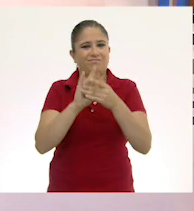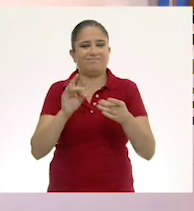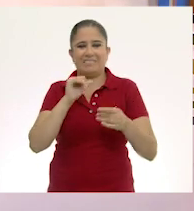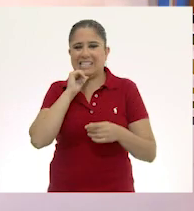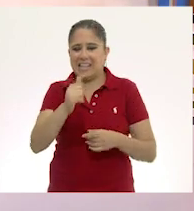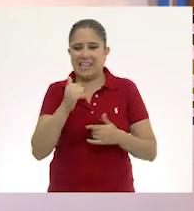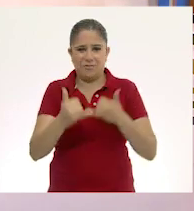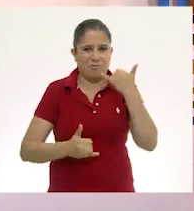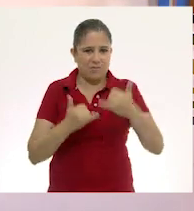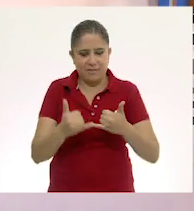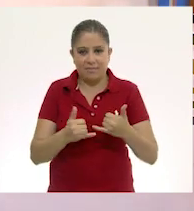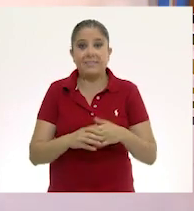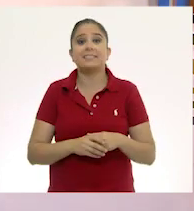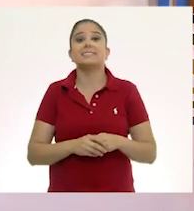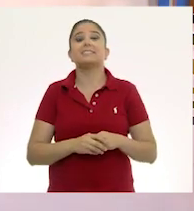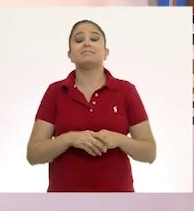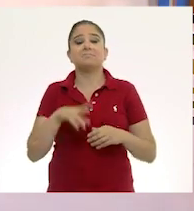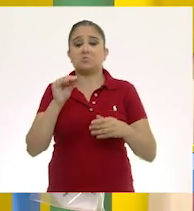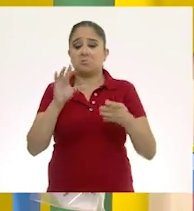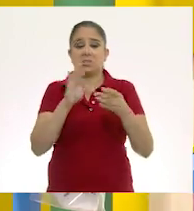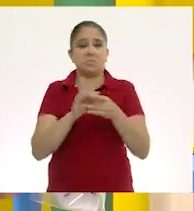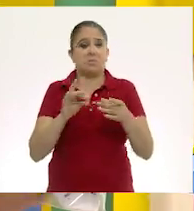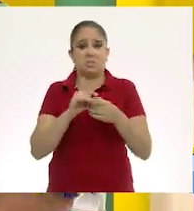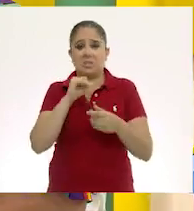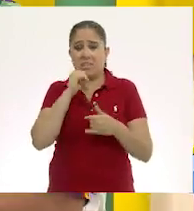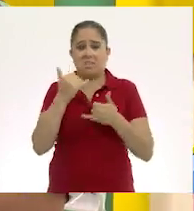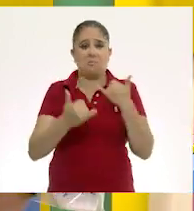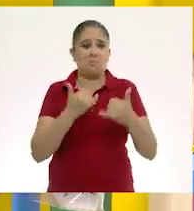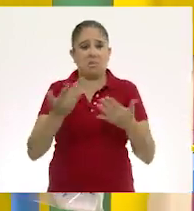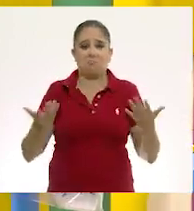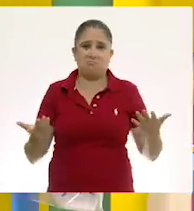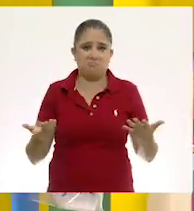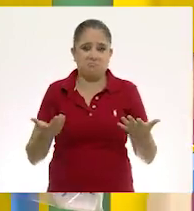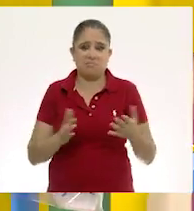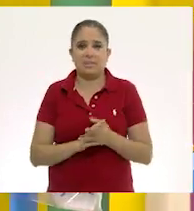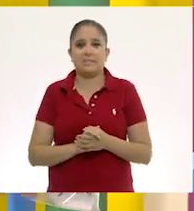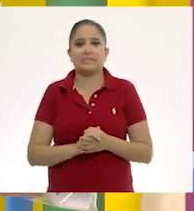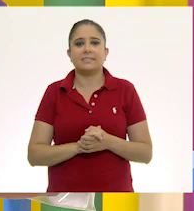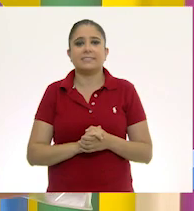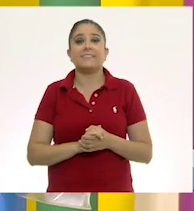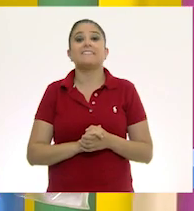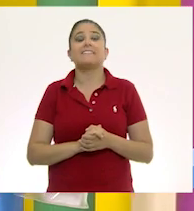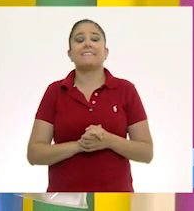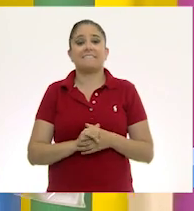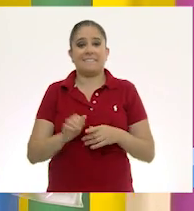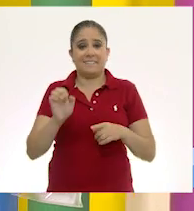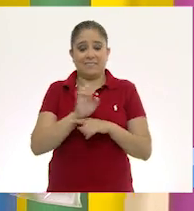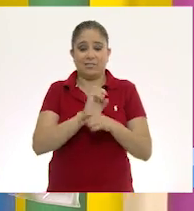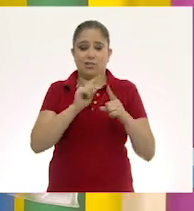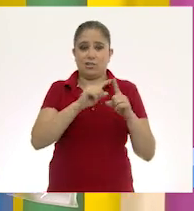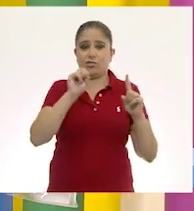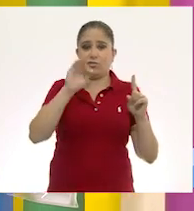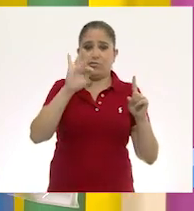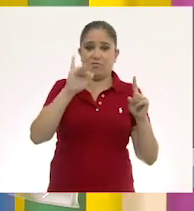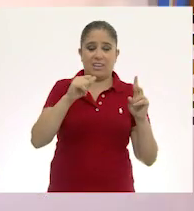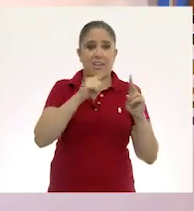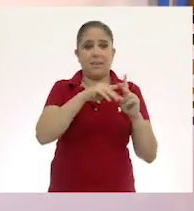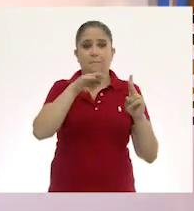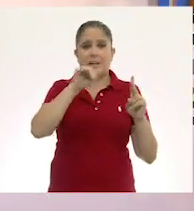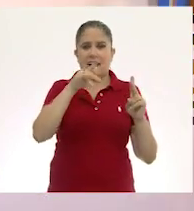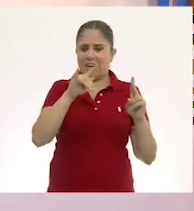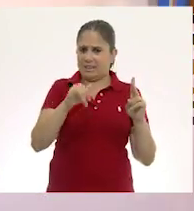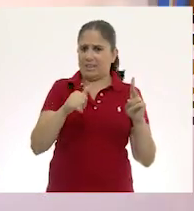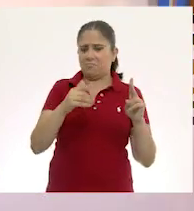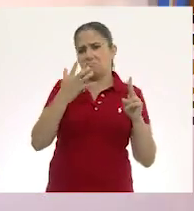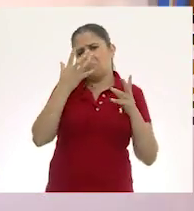claramente. Exactamente. No explicó claramente su idea. Y entonces, Sofía y Margarita, pues se